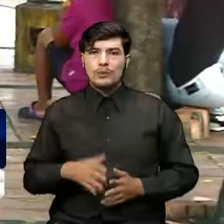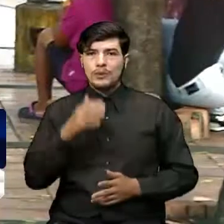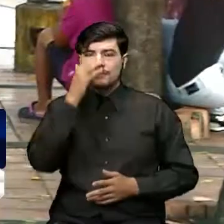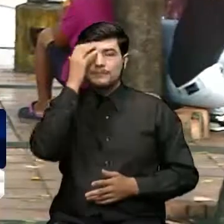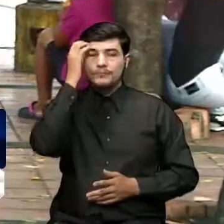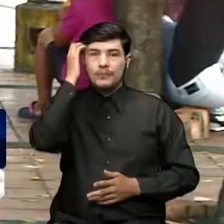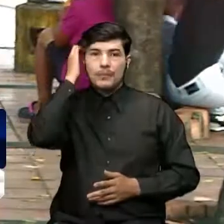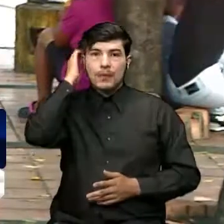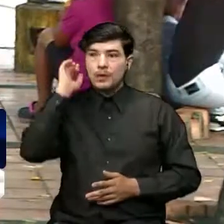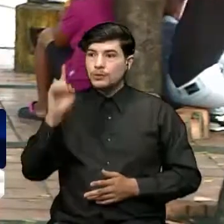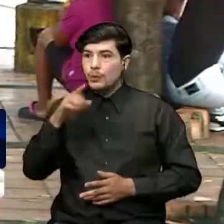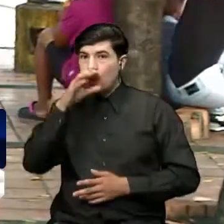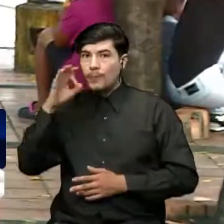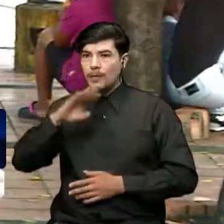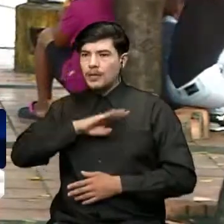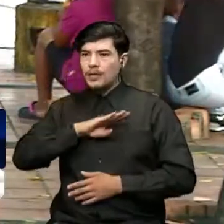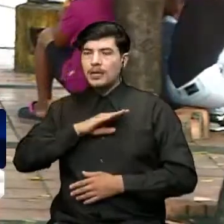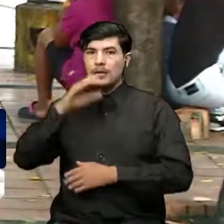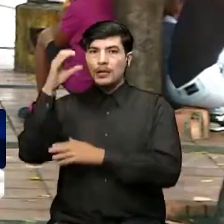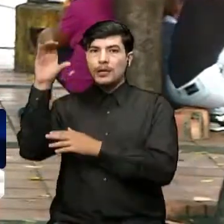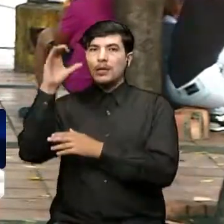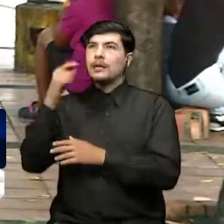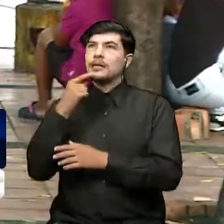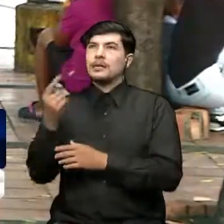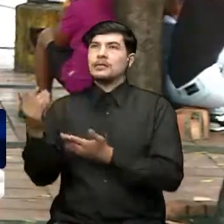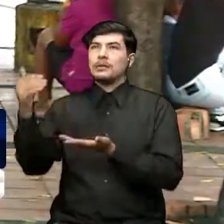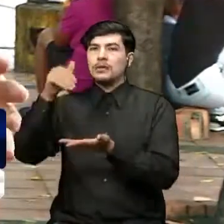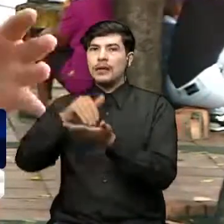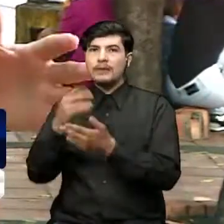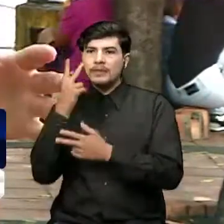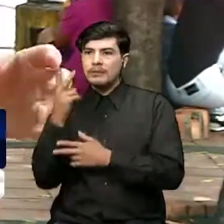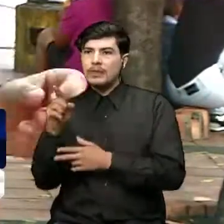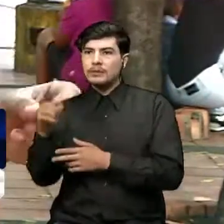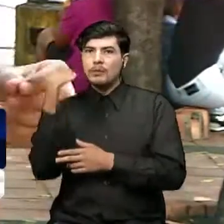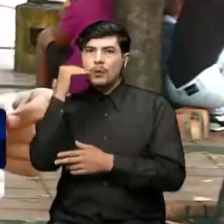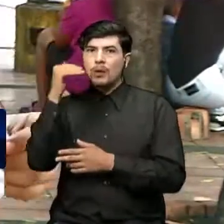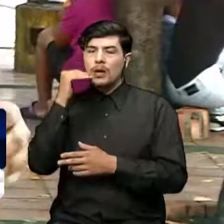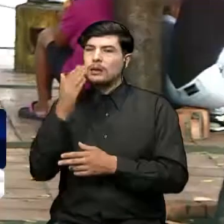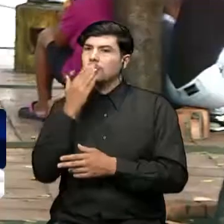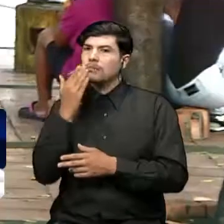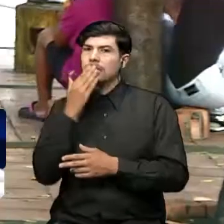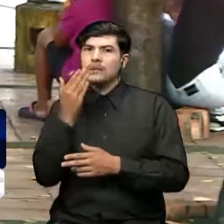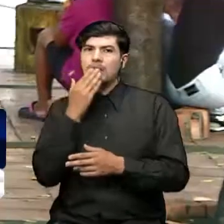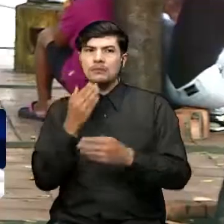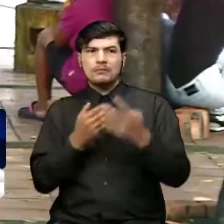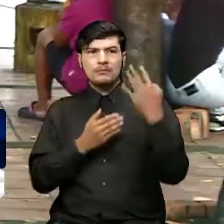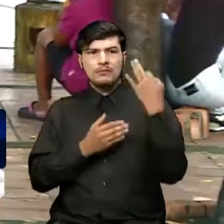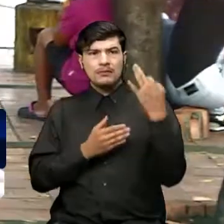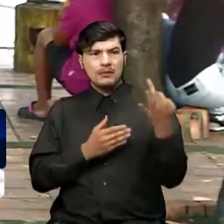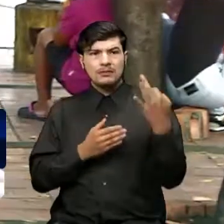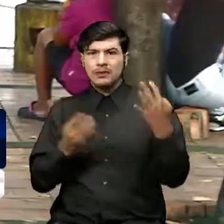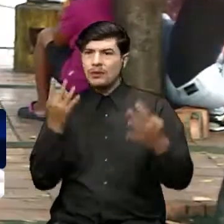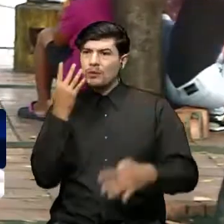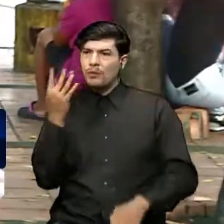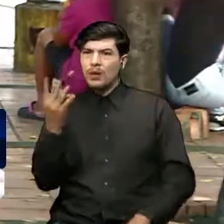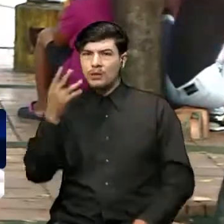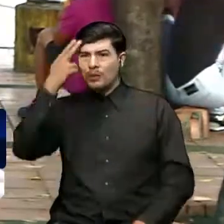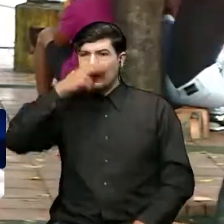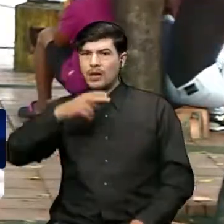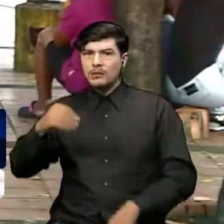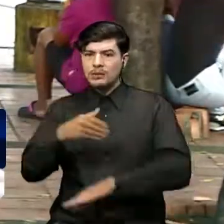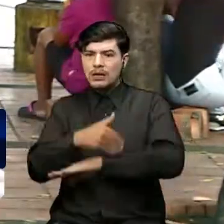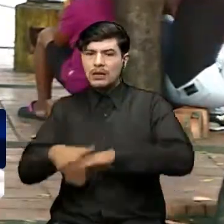el alcalde también resaltó que en cúcuta se ha vuelto común ver a una mujer yukpa con tres o cuatro hijos en las calles pidiendo